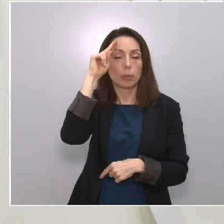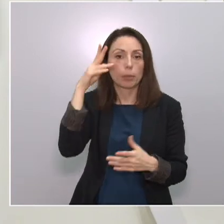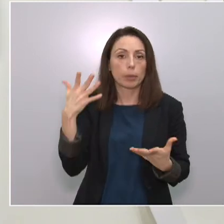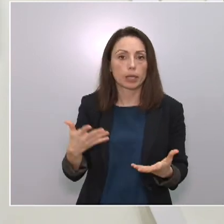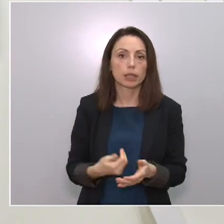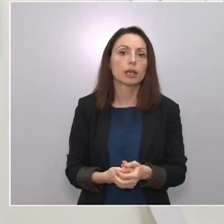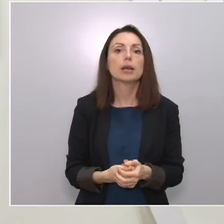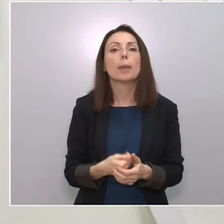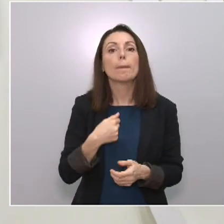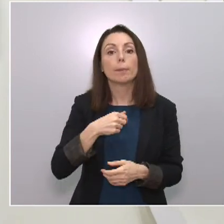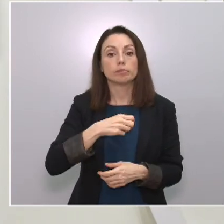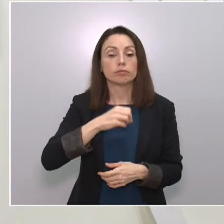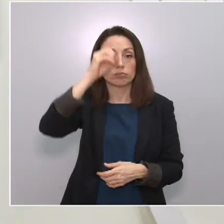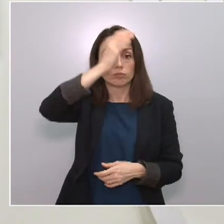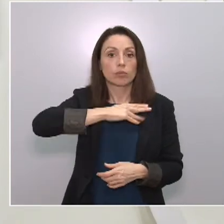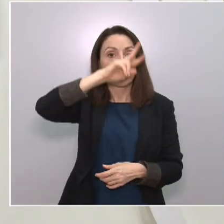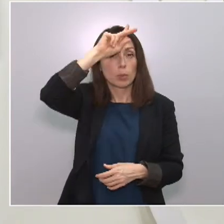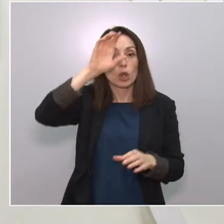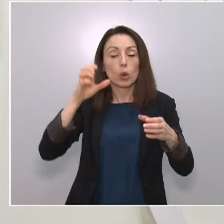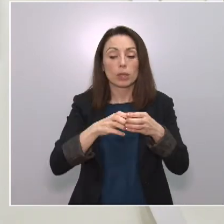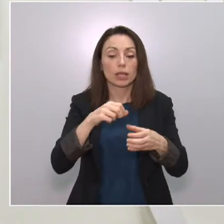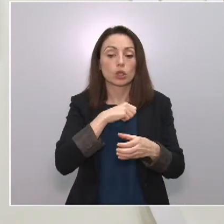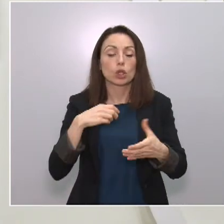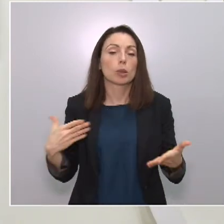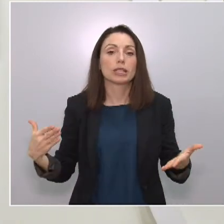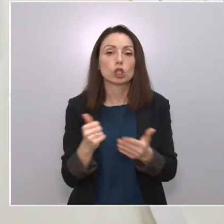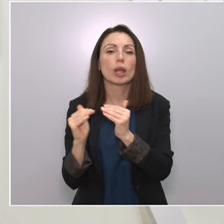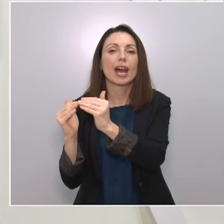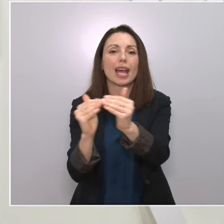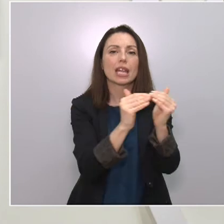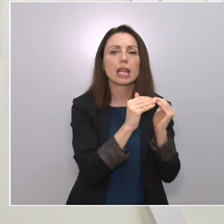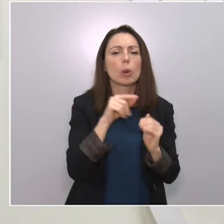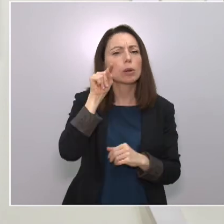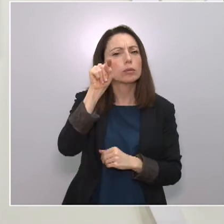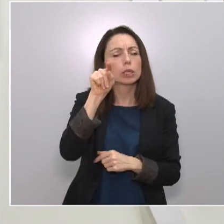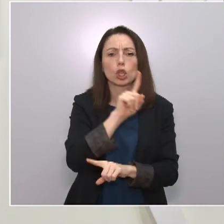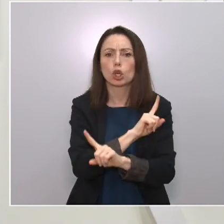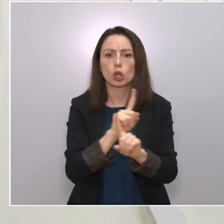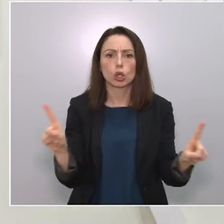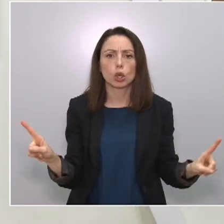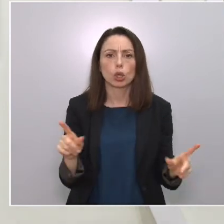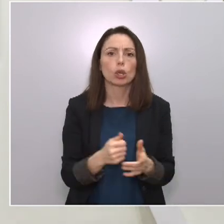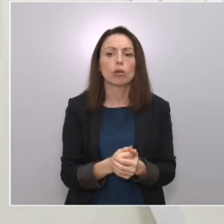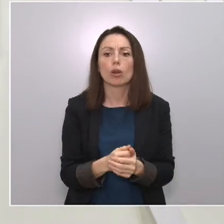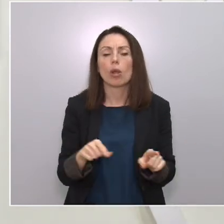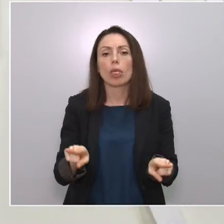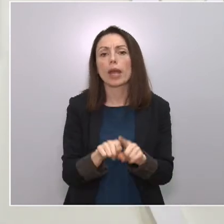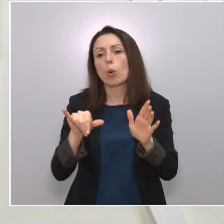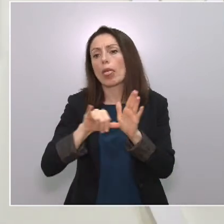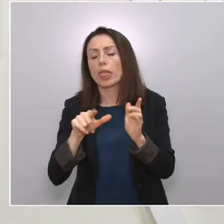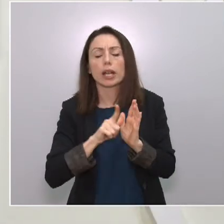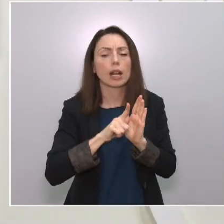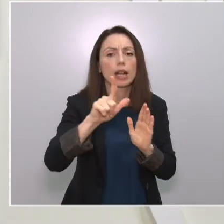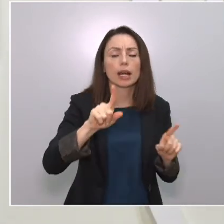pero para mí la preocupación es de todas las comunidades por igual, sin demonizar a nadie, de todas. Me preocupan todas iguales, más cercanas, menos cercanas,